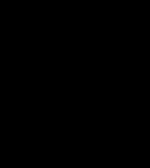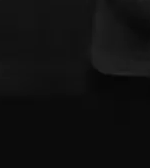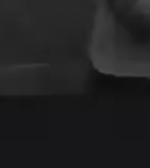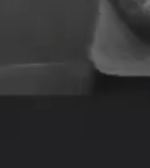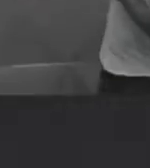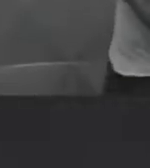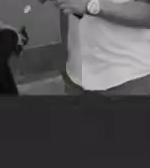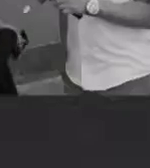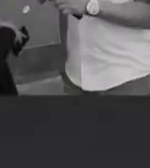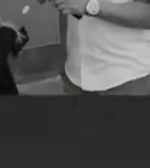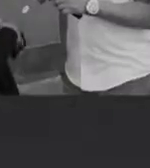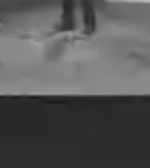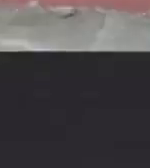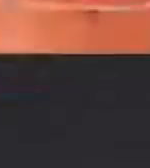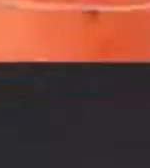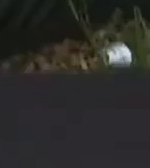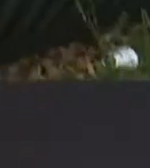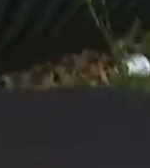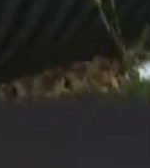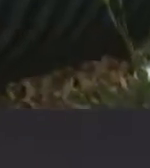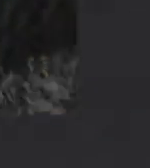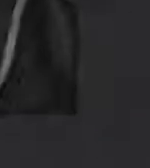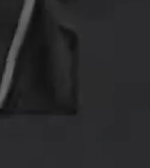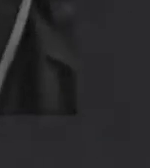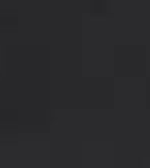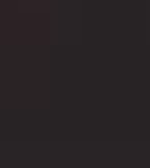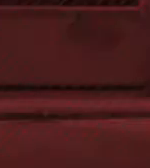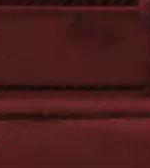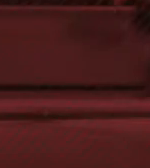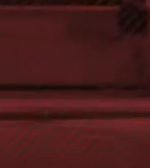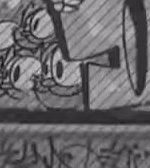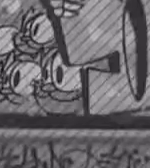lo que soy